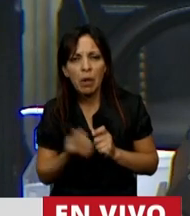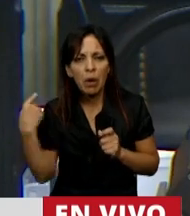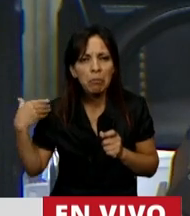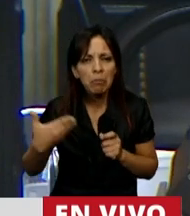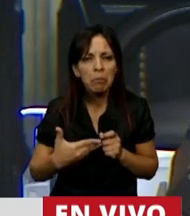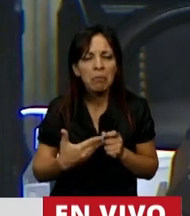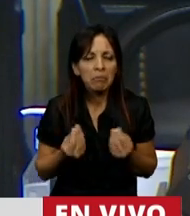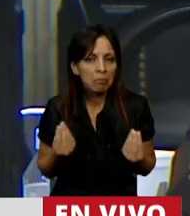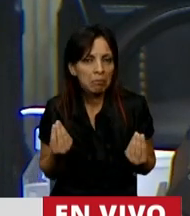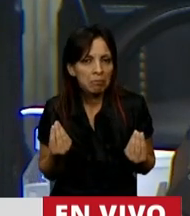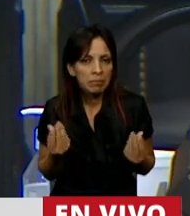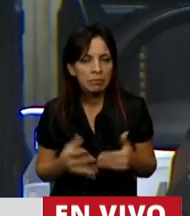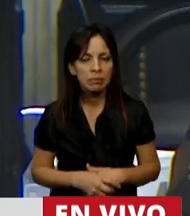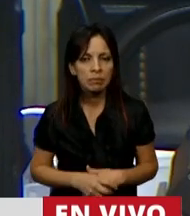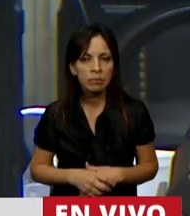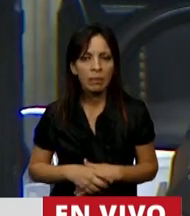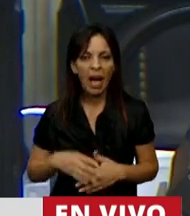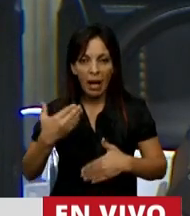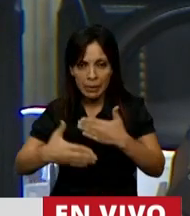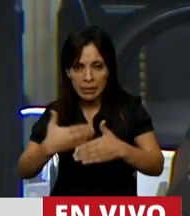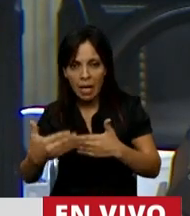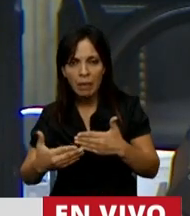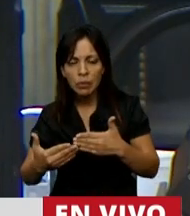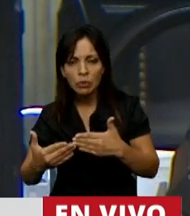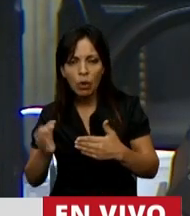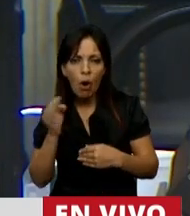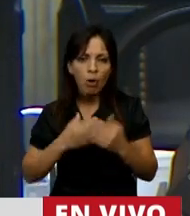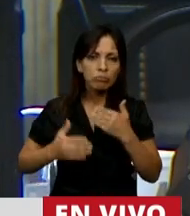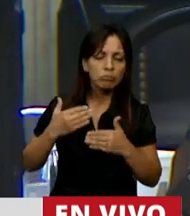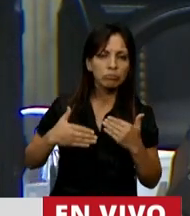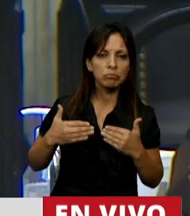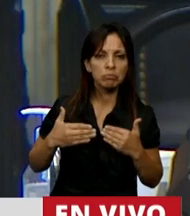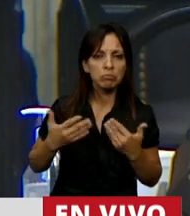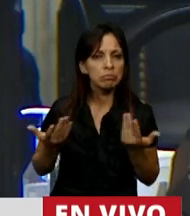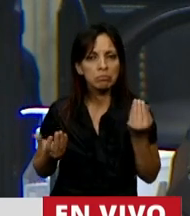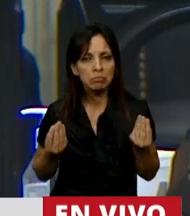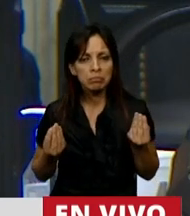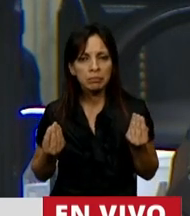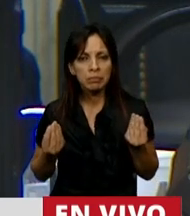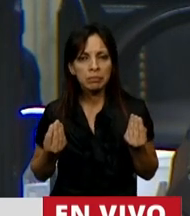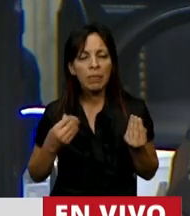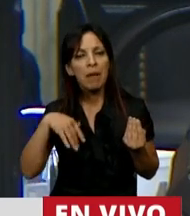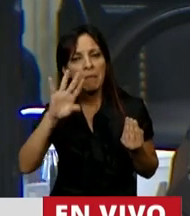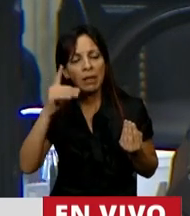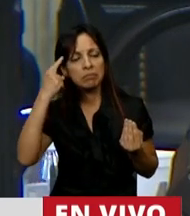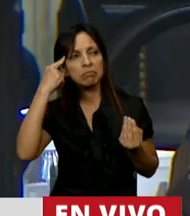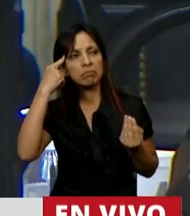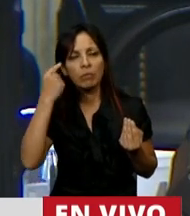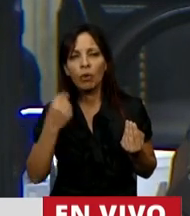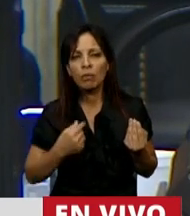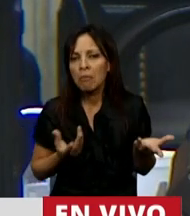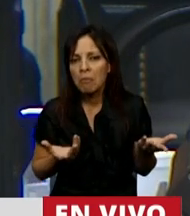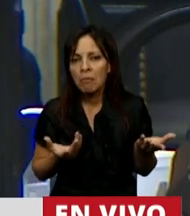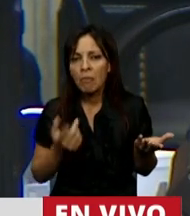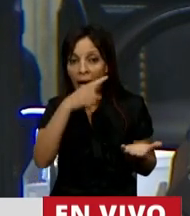aquí? ¿Cuánto avanzamos o cuánto involucionamos en estos últimos dos años? Y sobre todo me pregunto, ¿en cuánto